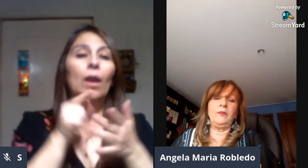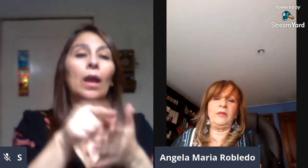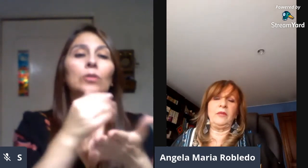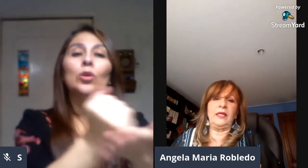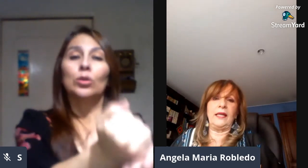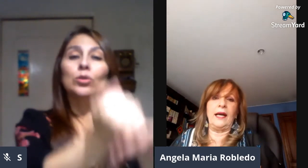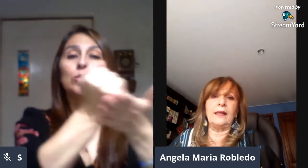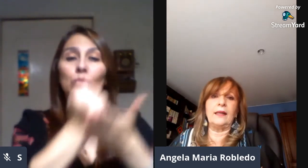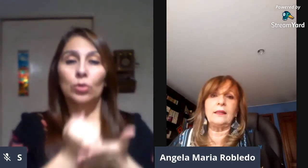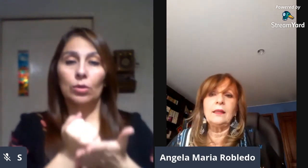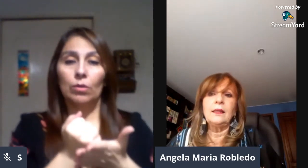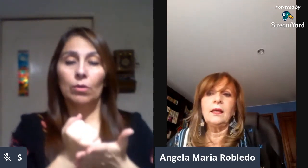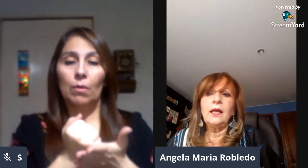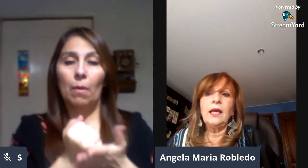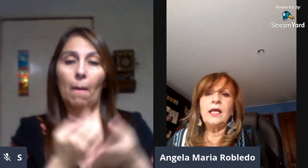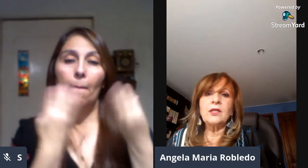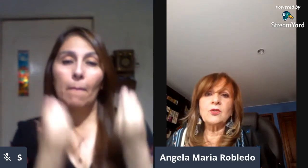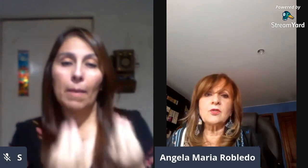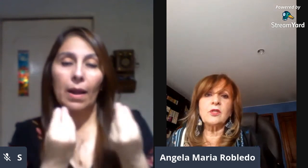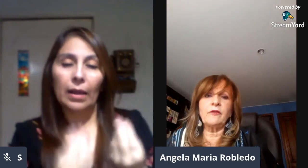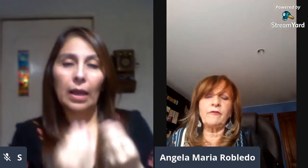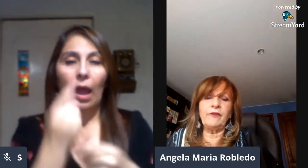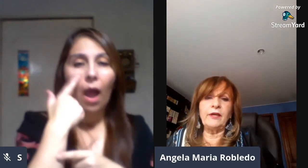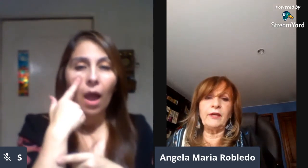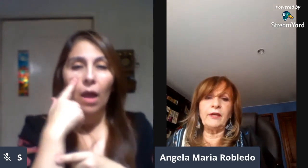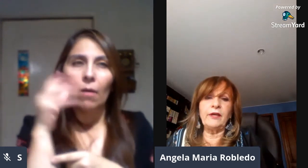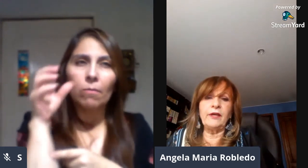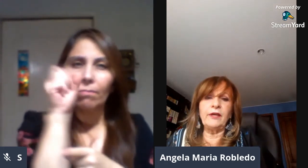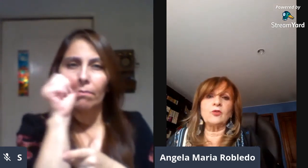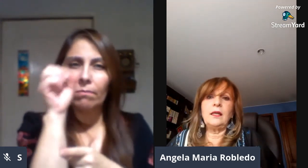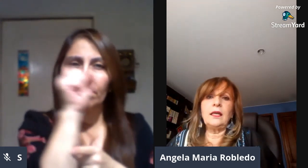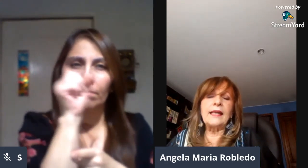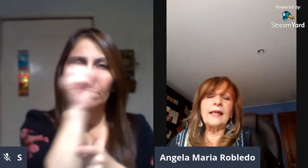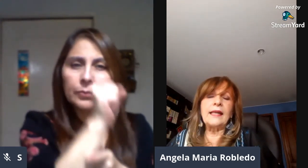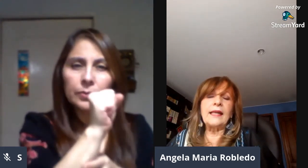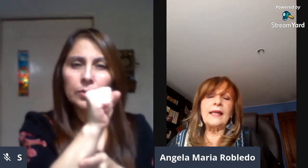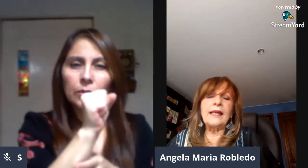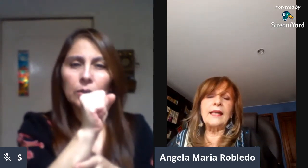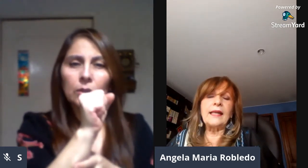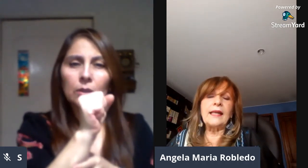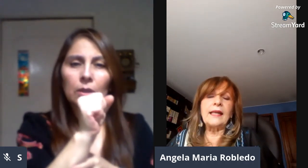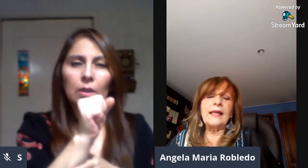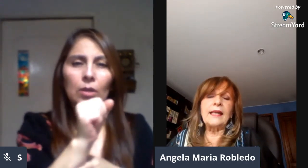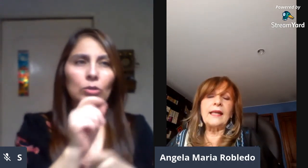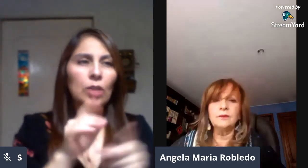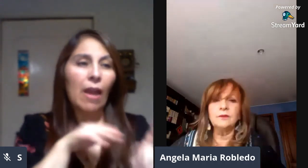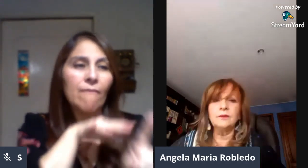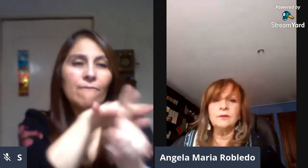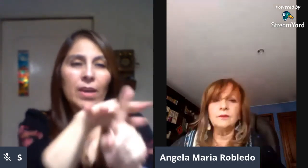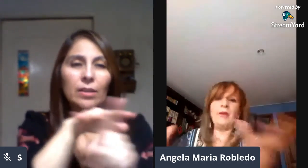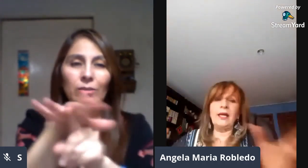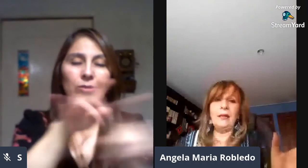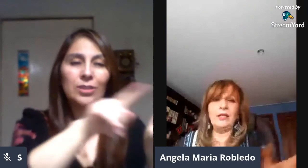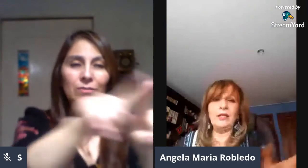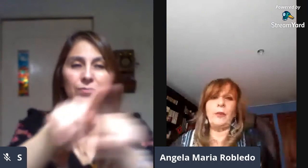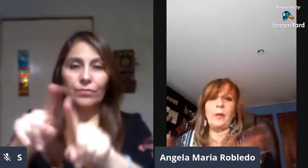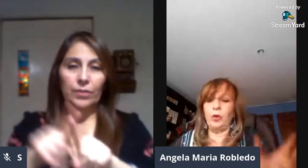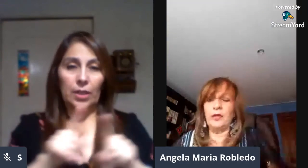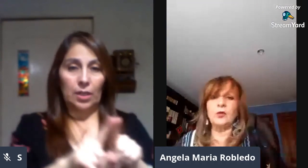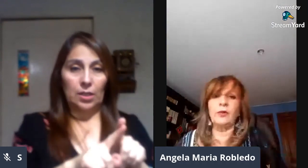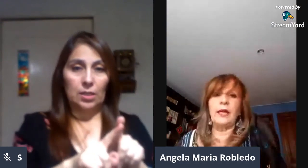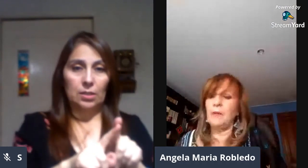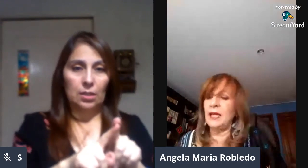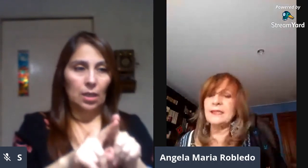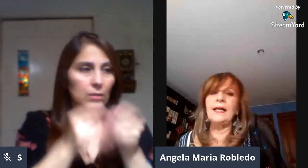A mirar esos efectos diferenciales, ese gran fallo